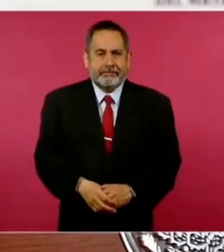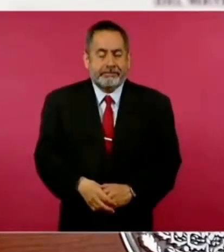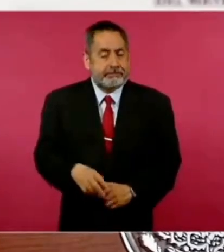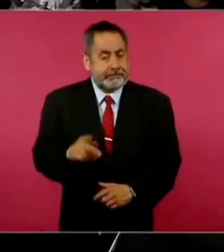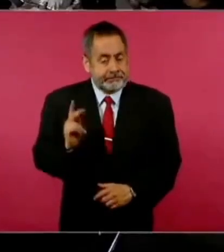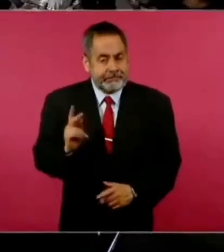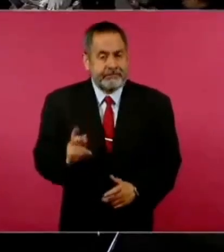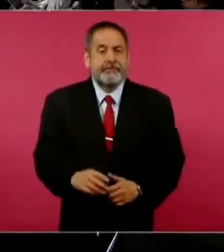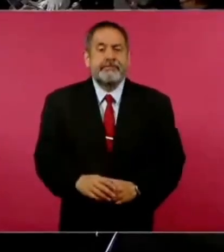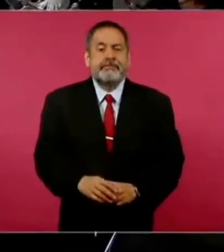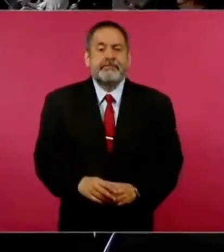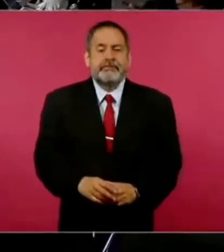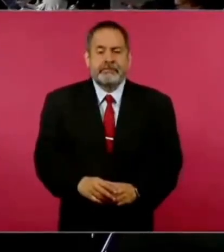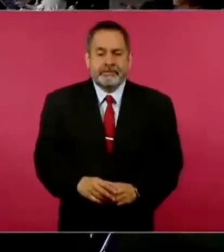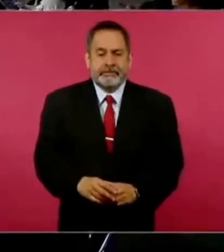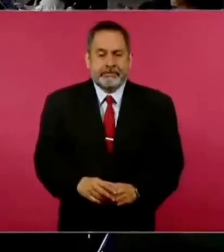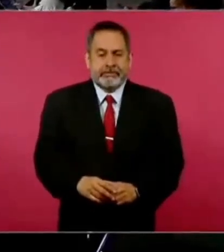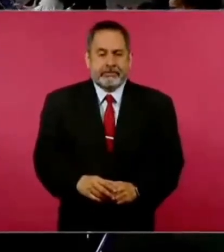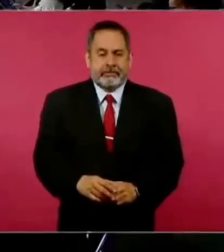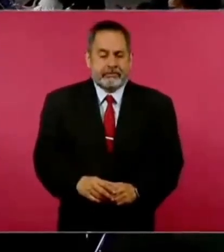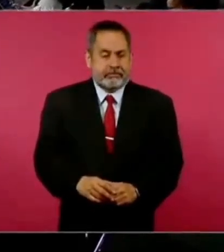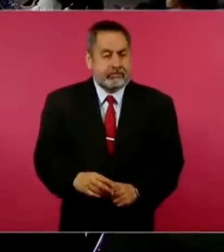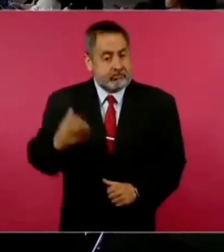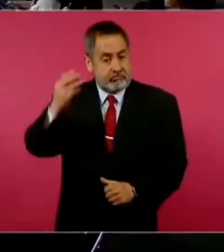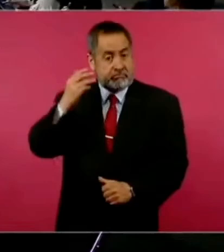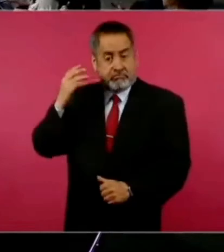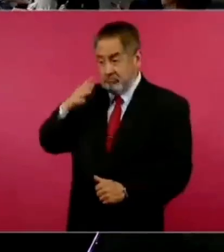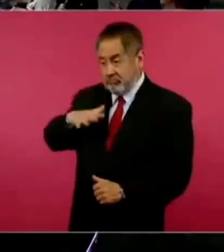Pero no era así.